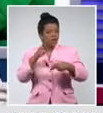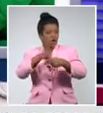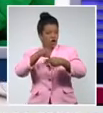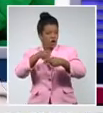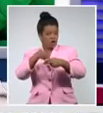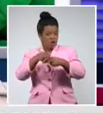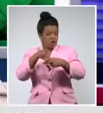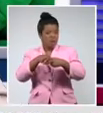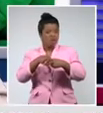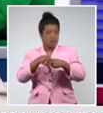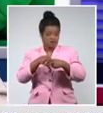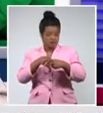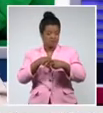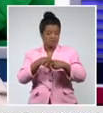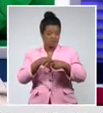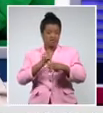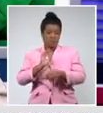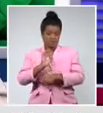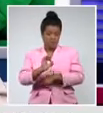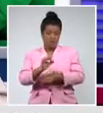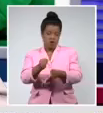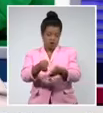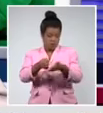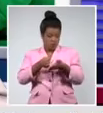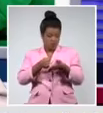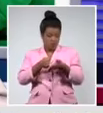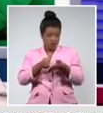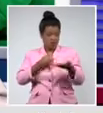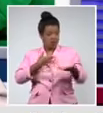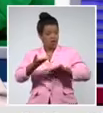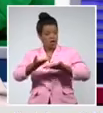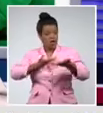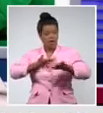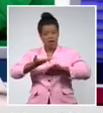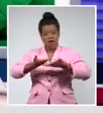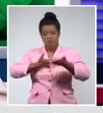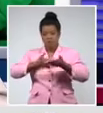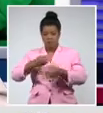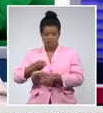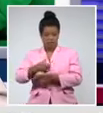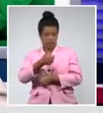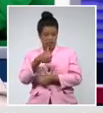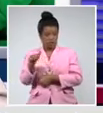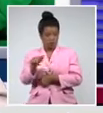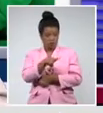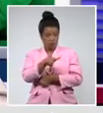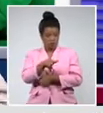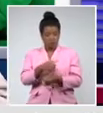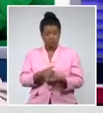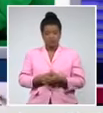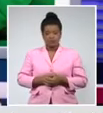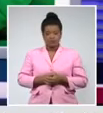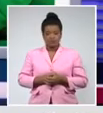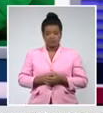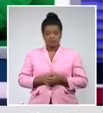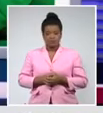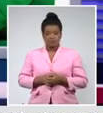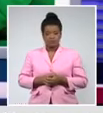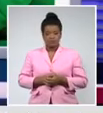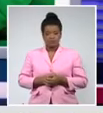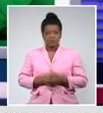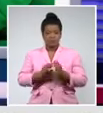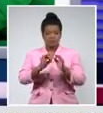en intervenciones, en intercambios con el presidente, pues que nos van a ilustrar lo